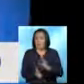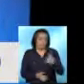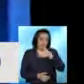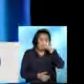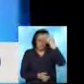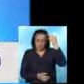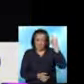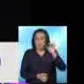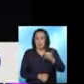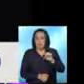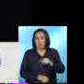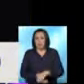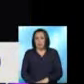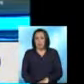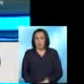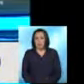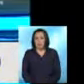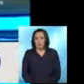¡La pelito! ¡Eso!